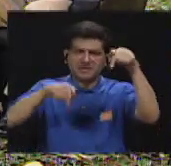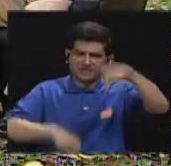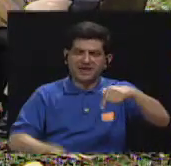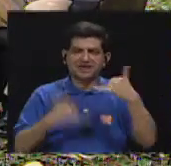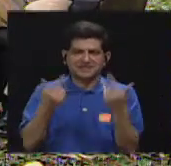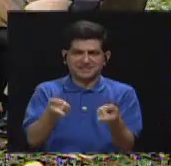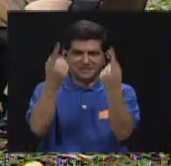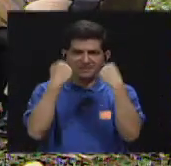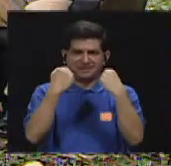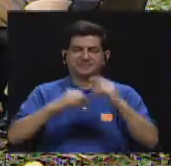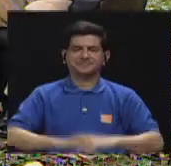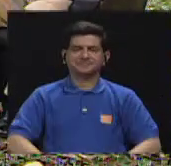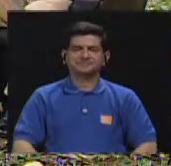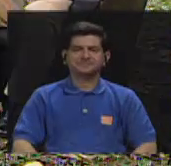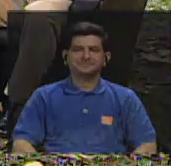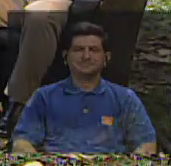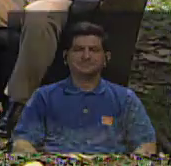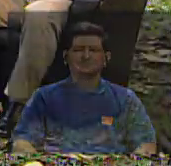con nosotros, ya regresamos.